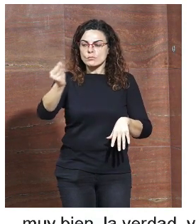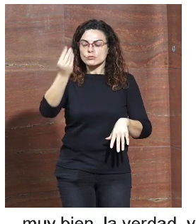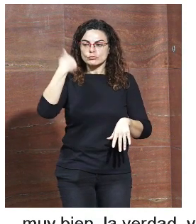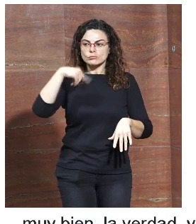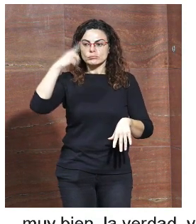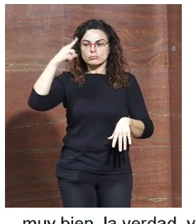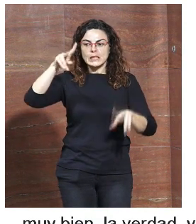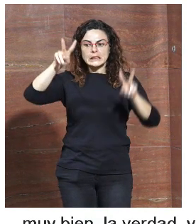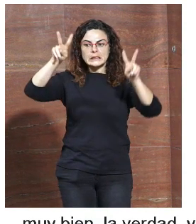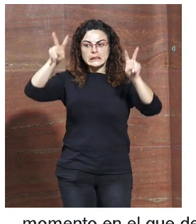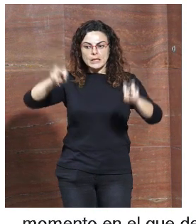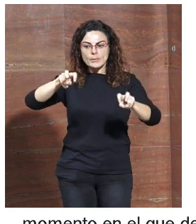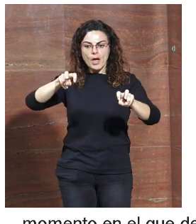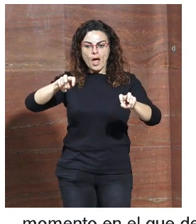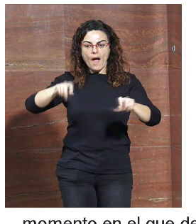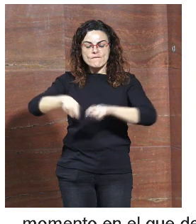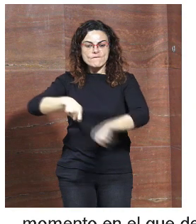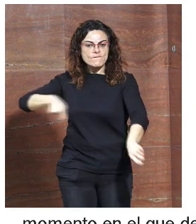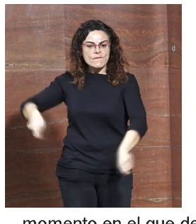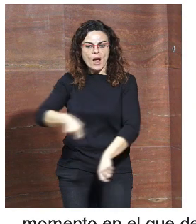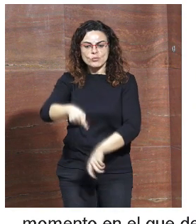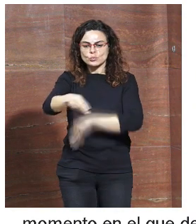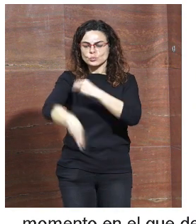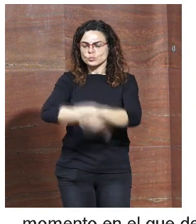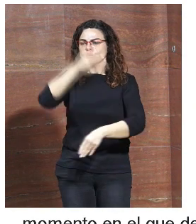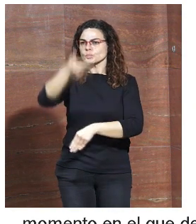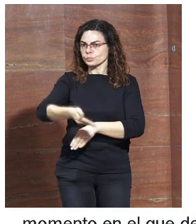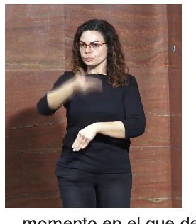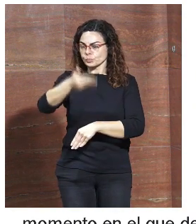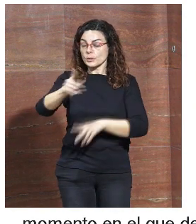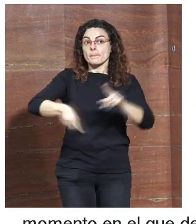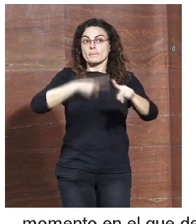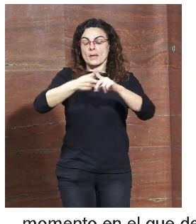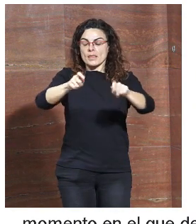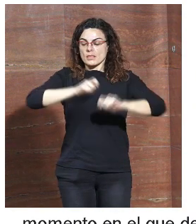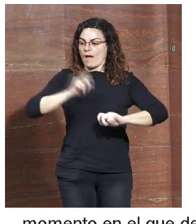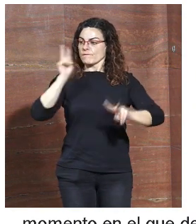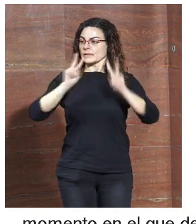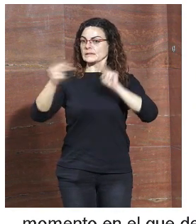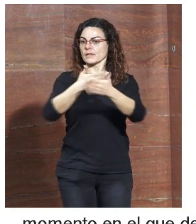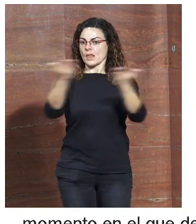muy importante el uso del bastón, aparte de que nos da visibilidad.